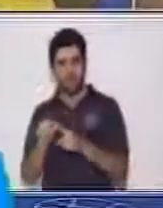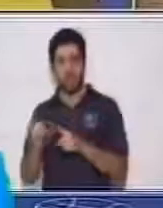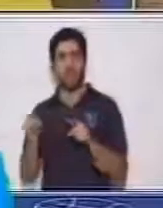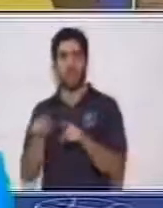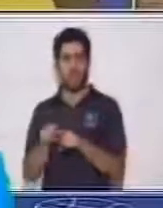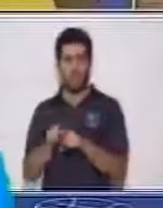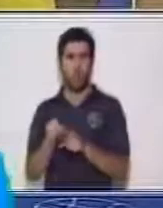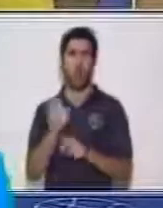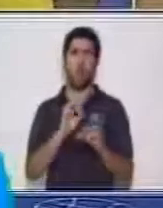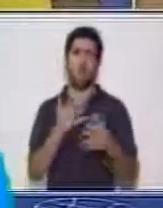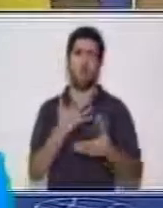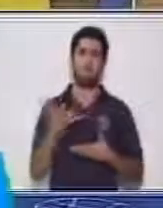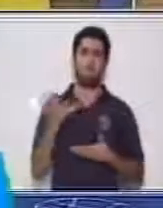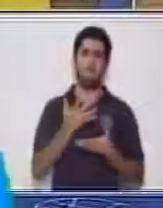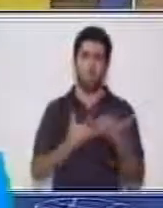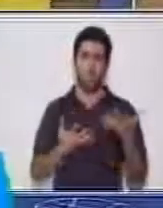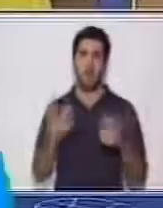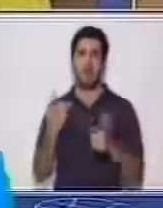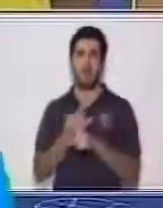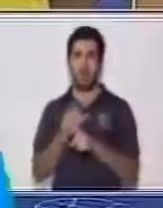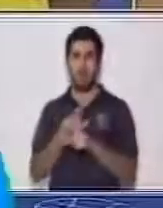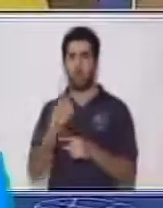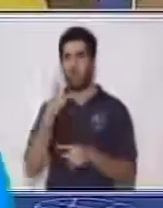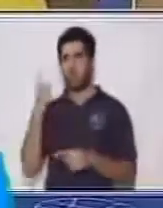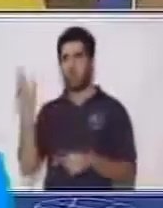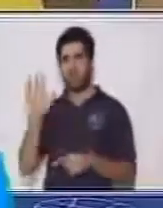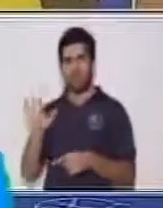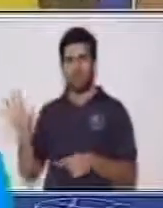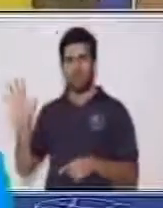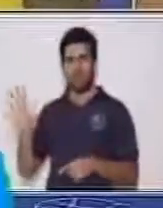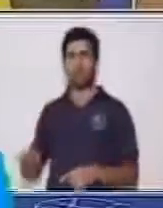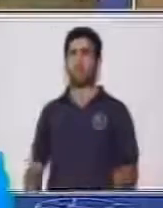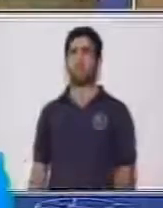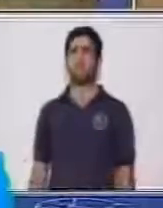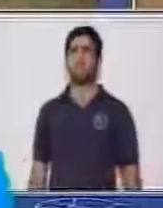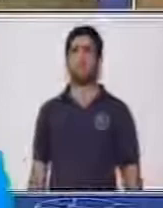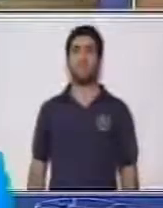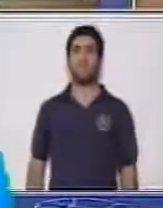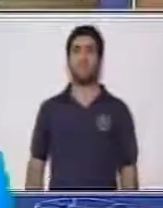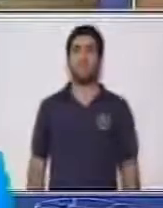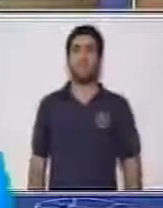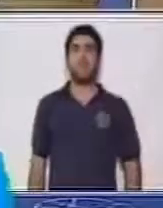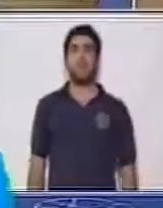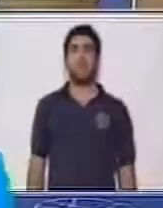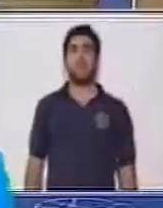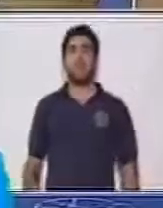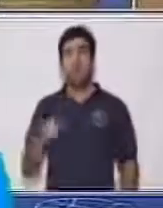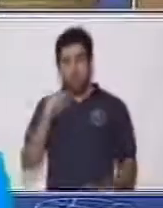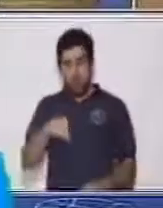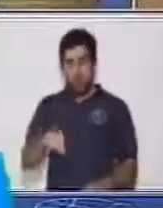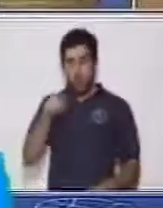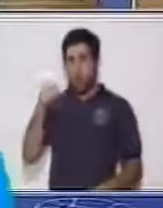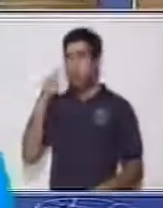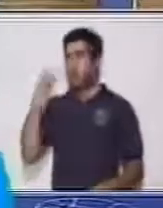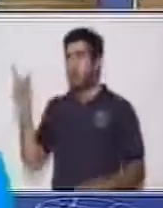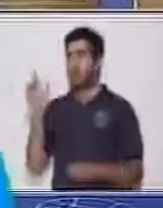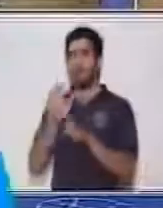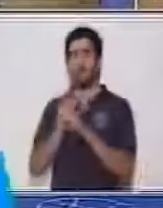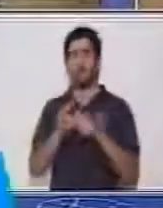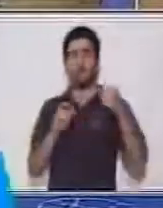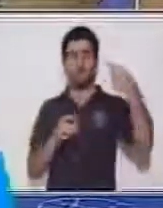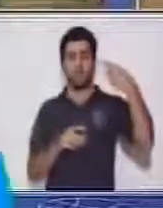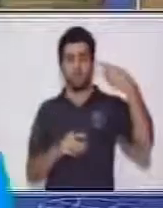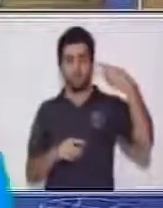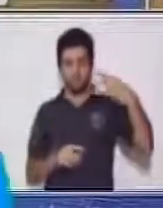poemas, podemos utilizar y observar estos dos tipos de texto? Ahora de los 3 ejemplos que nos quedan, sus